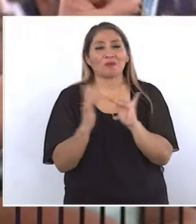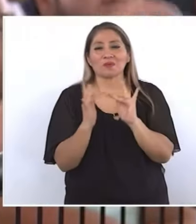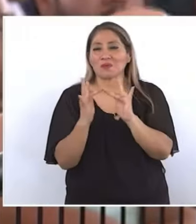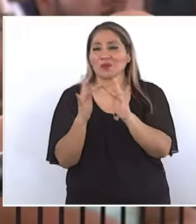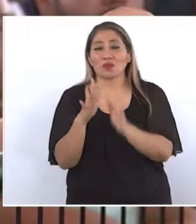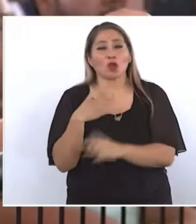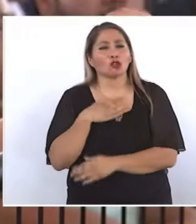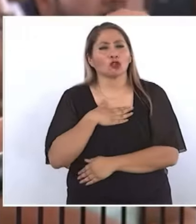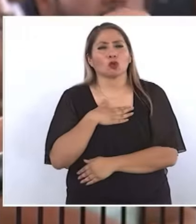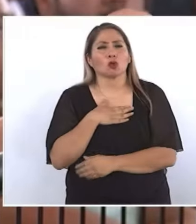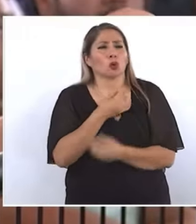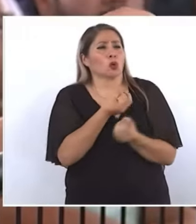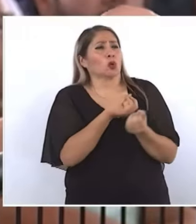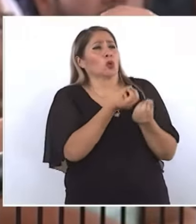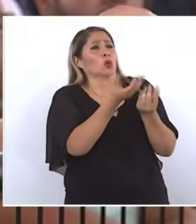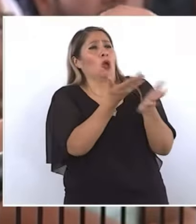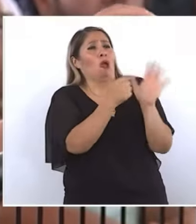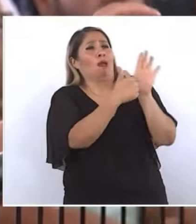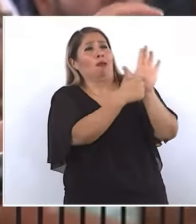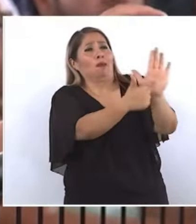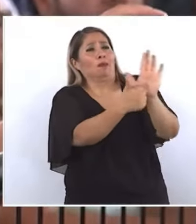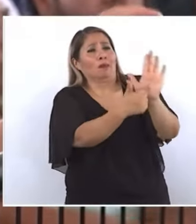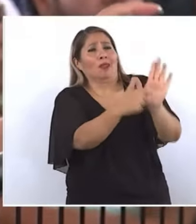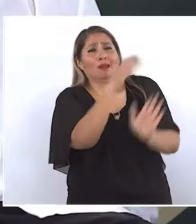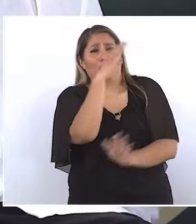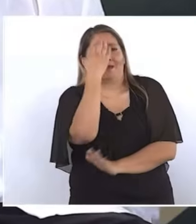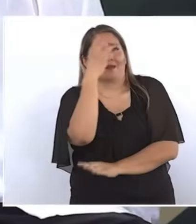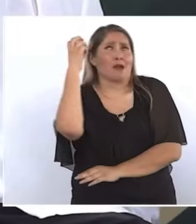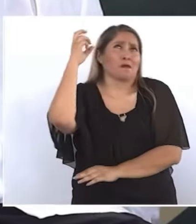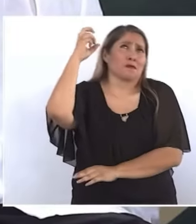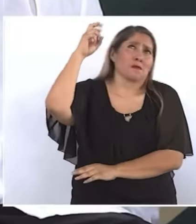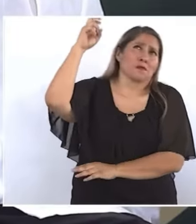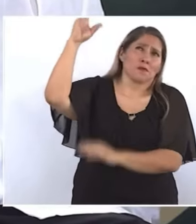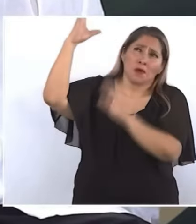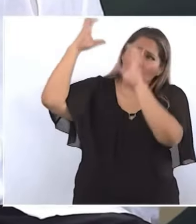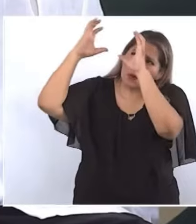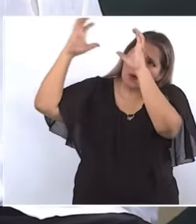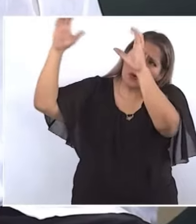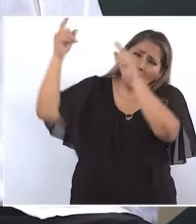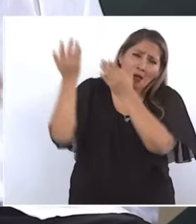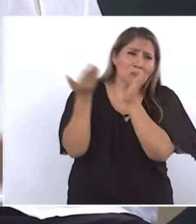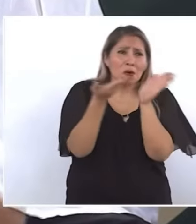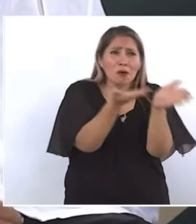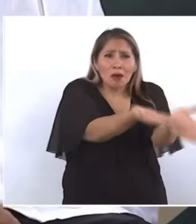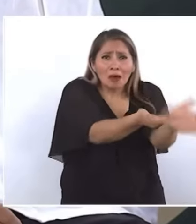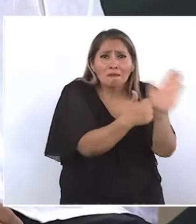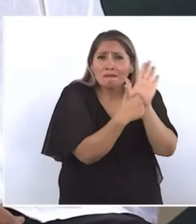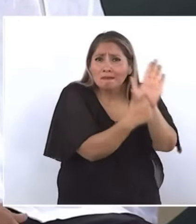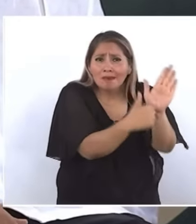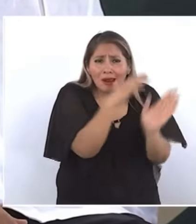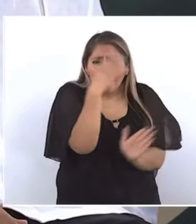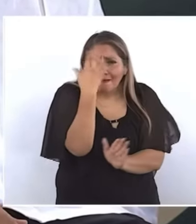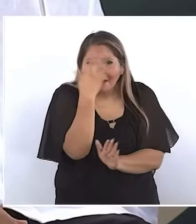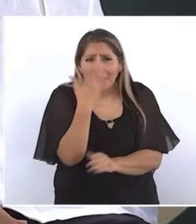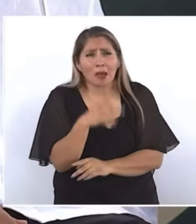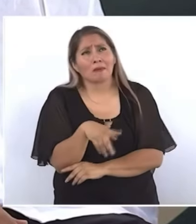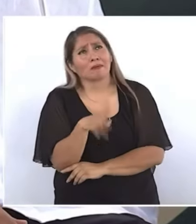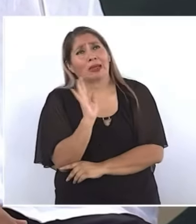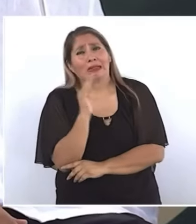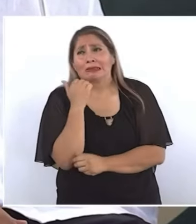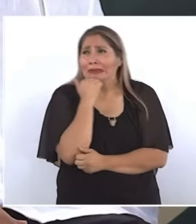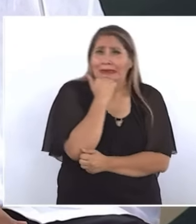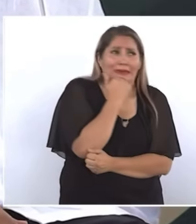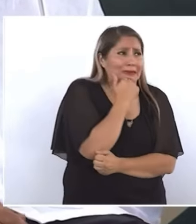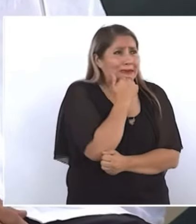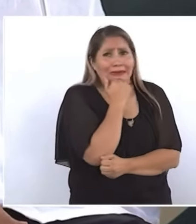justicia esto es por lo que luchamos todos los mexicanos y Seguiremos defendiendo la justicia la dignidad de